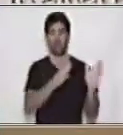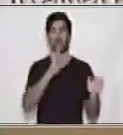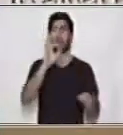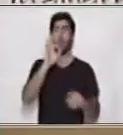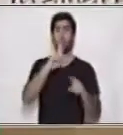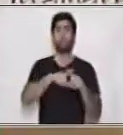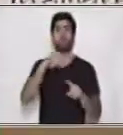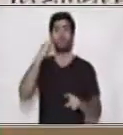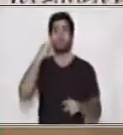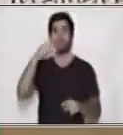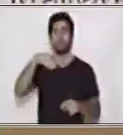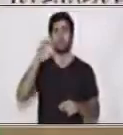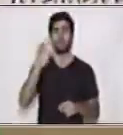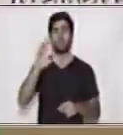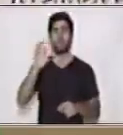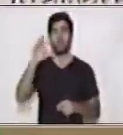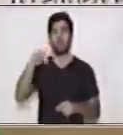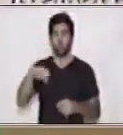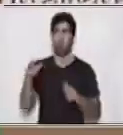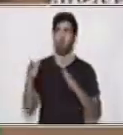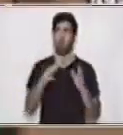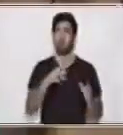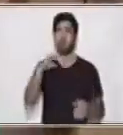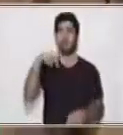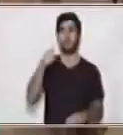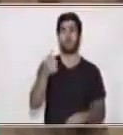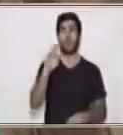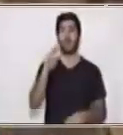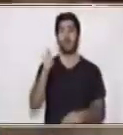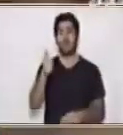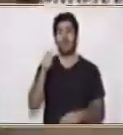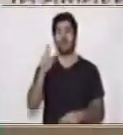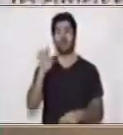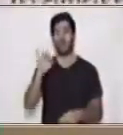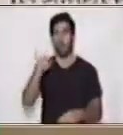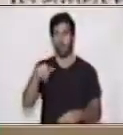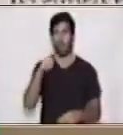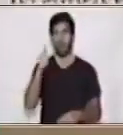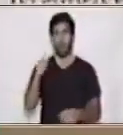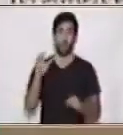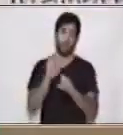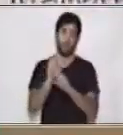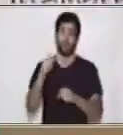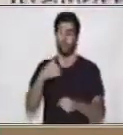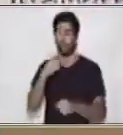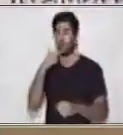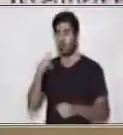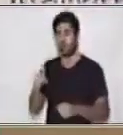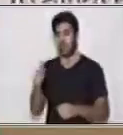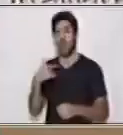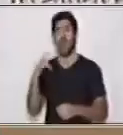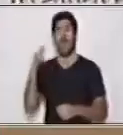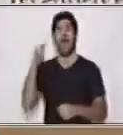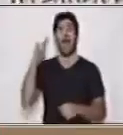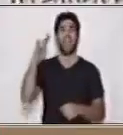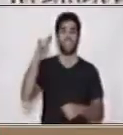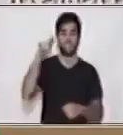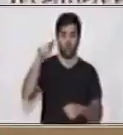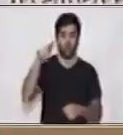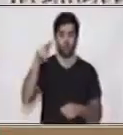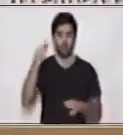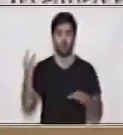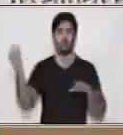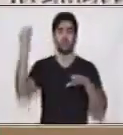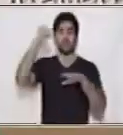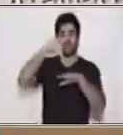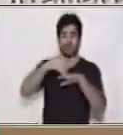lo puedo hacer? Te voy a dar acá un ejemplo. Yo escogí el avión que transporta árboles, por lo que lo